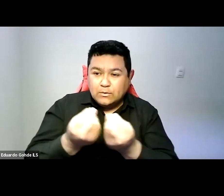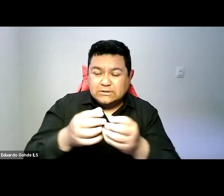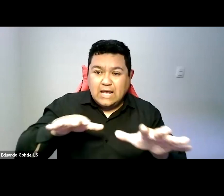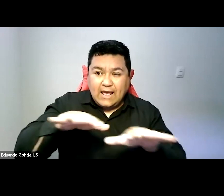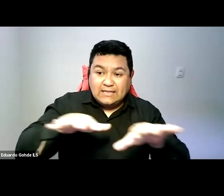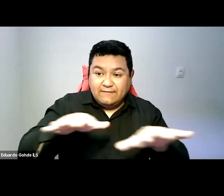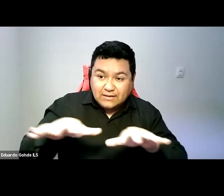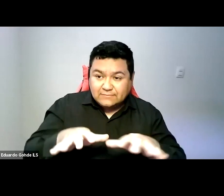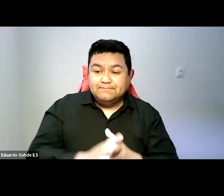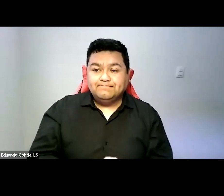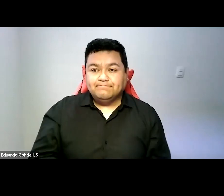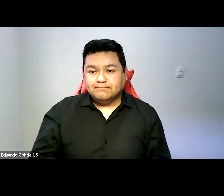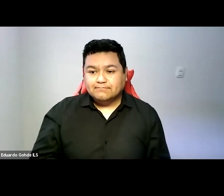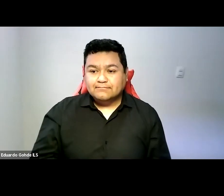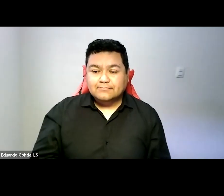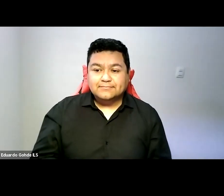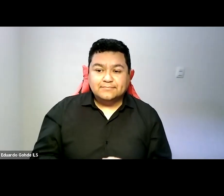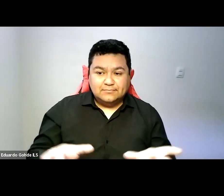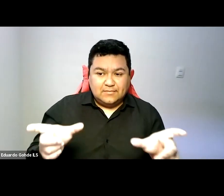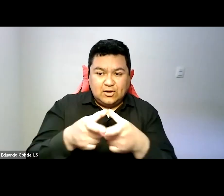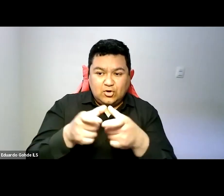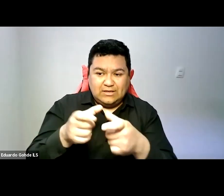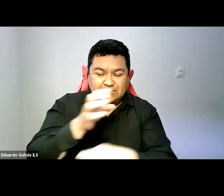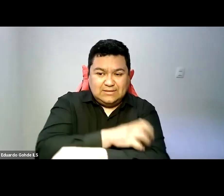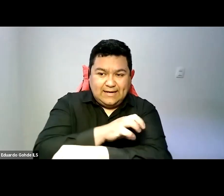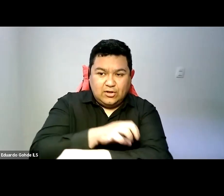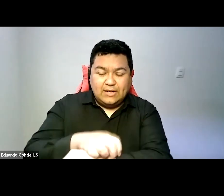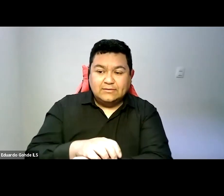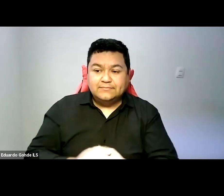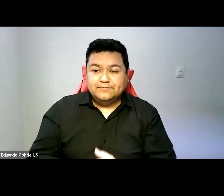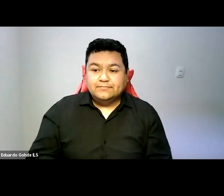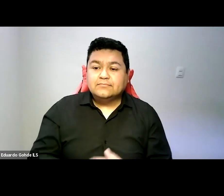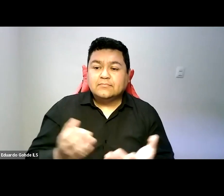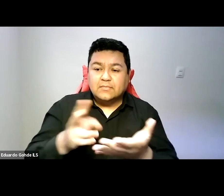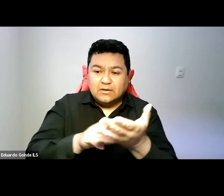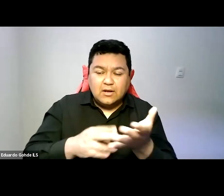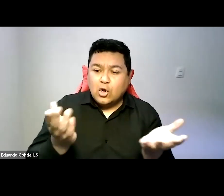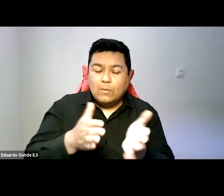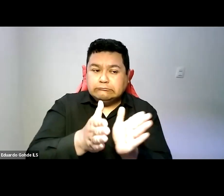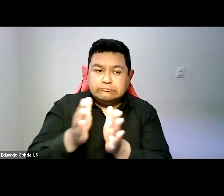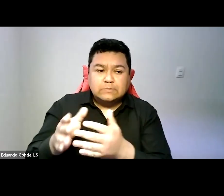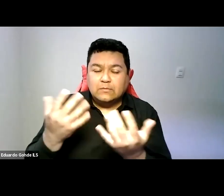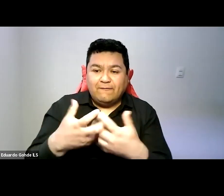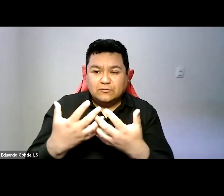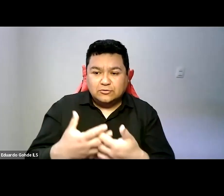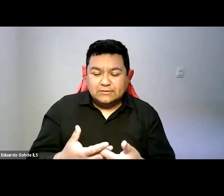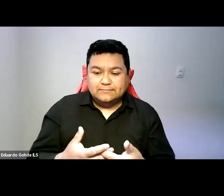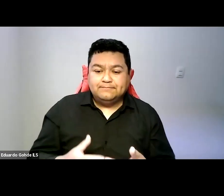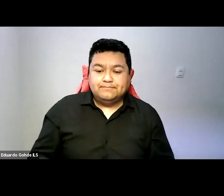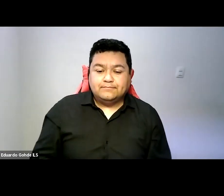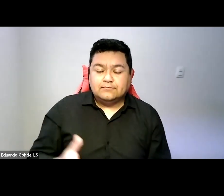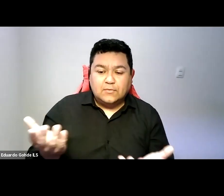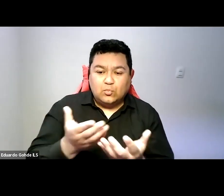ocurren durante los congresos interregionales. Y quiero leer cómo se organizan estos congresos y eventualmente cómo ustedes